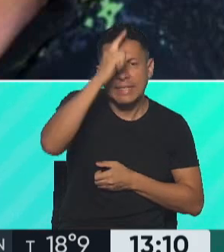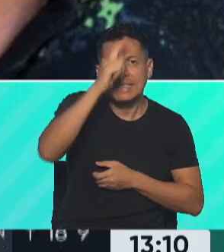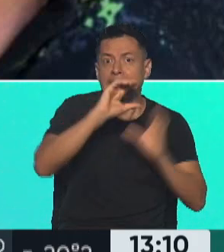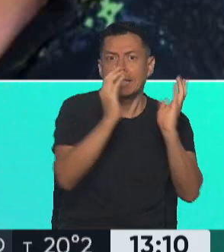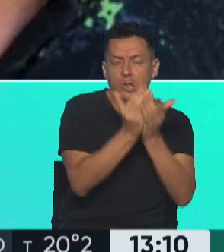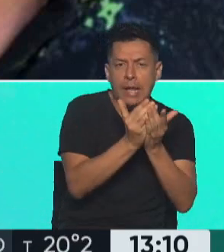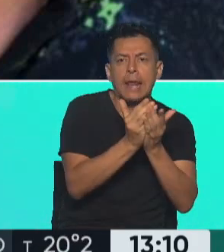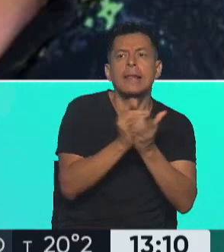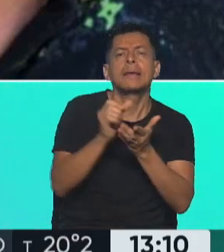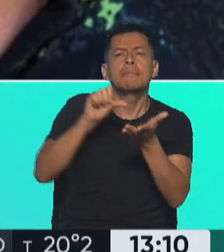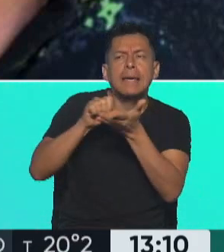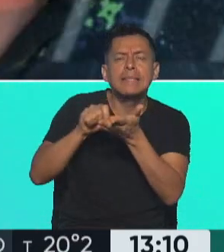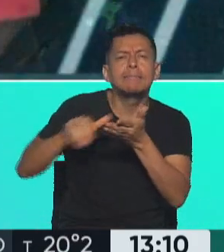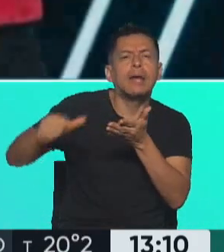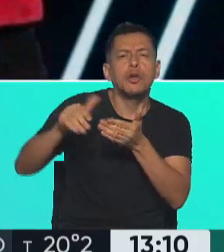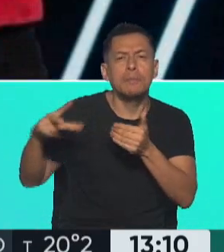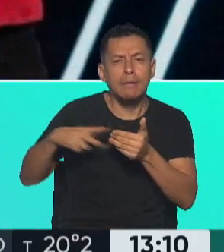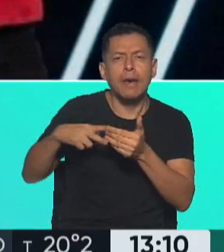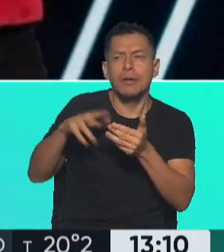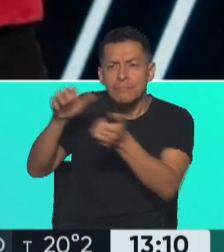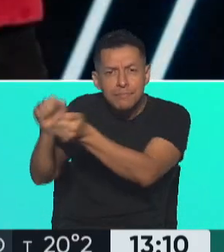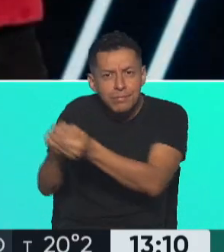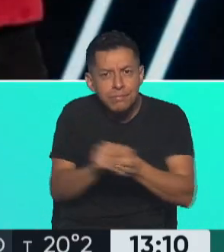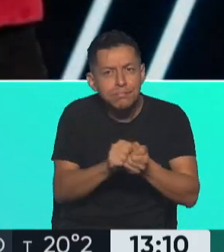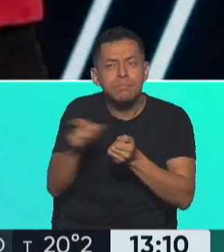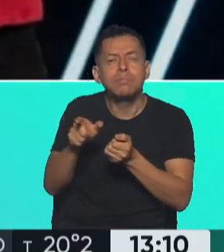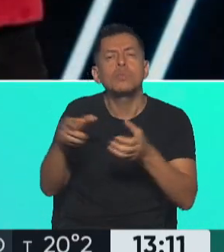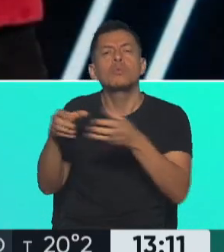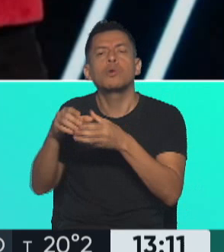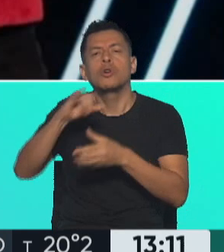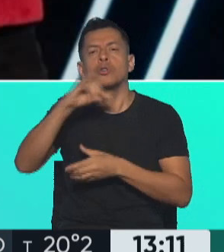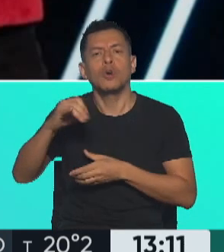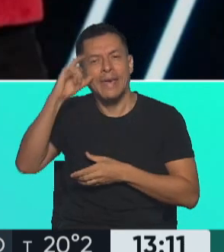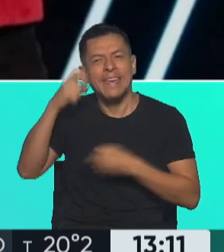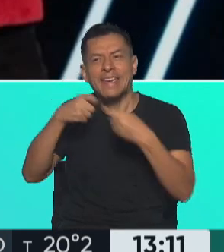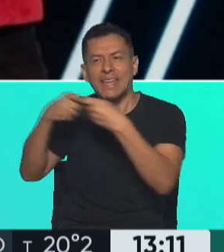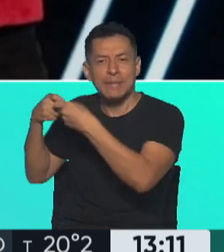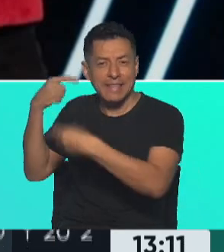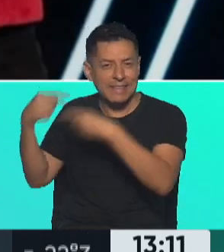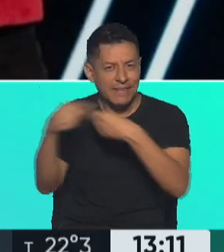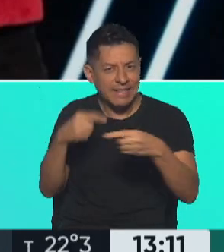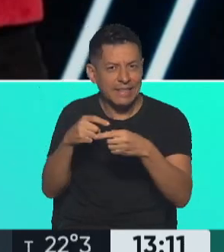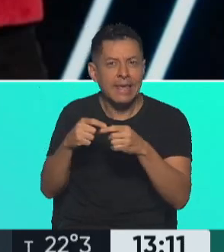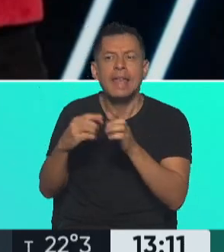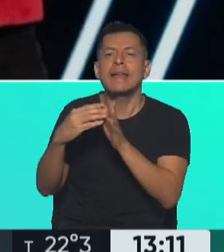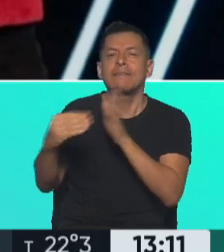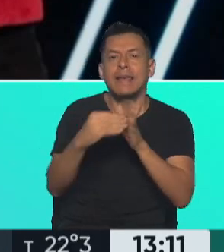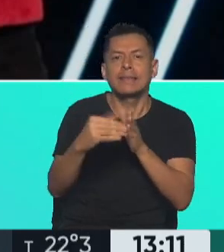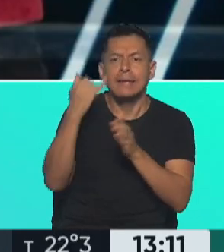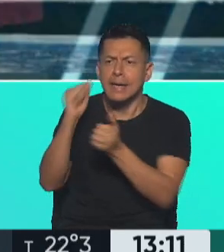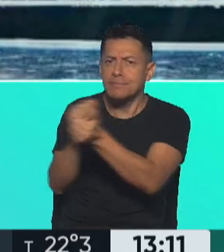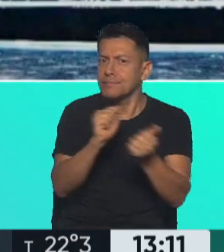barrio privado del país centroamericano al CEO de Generación Zoe, un conglomerado de empresas que ya tiene a varios de sus referentes entre las